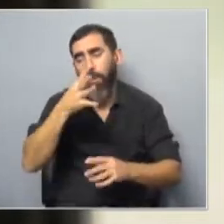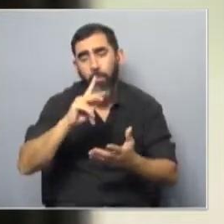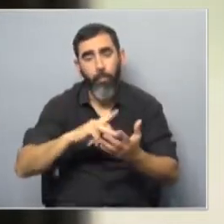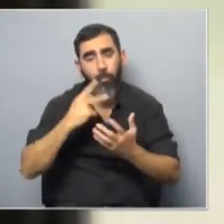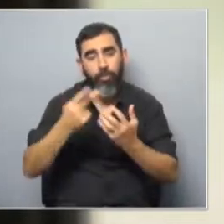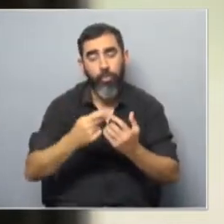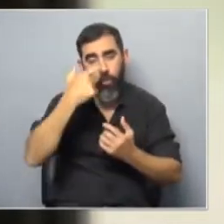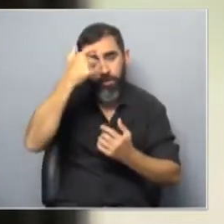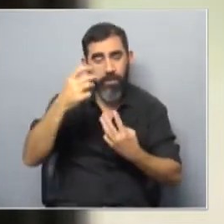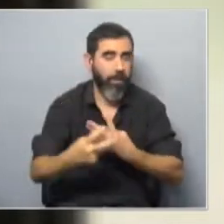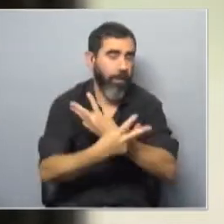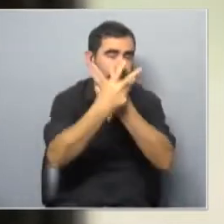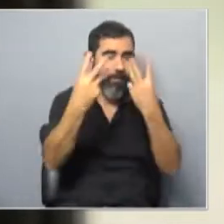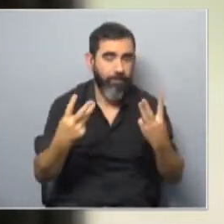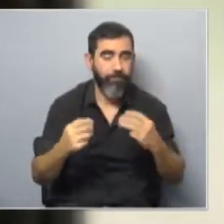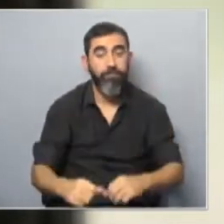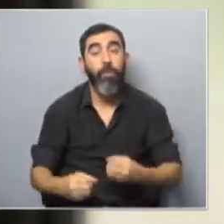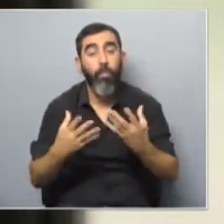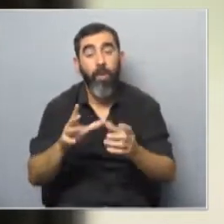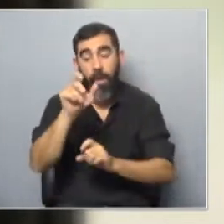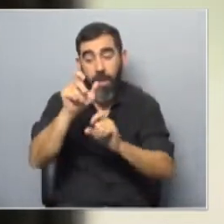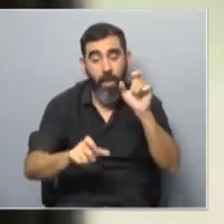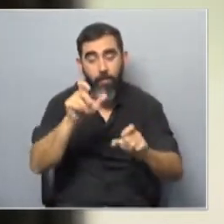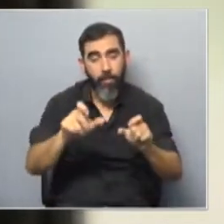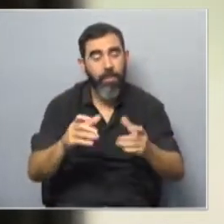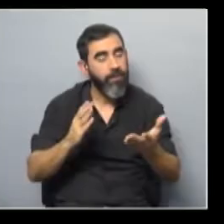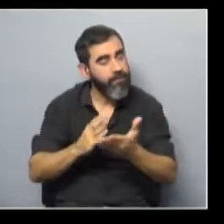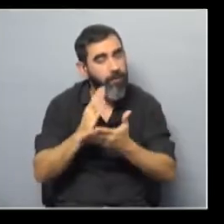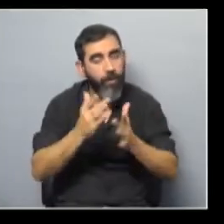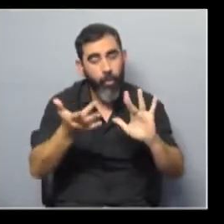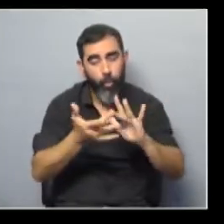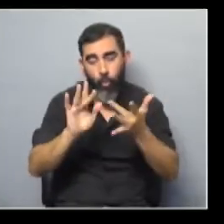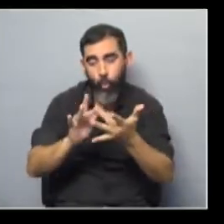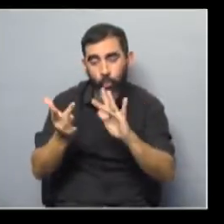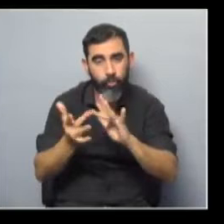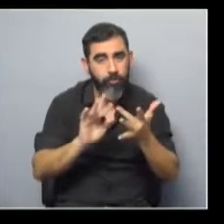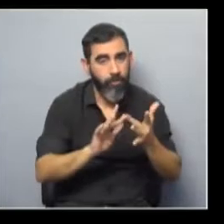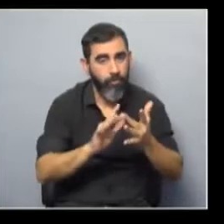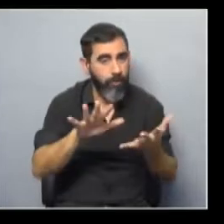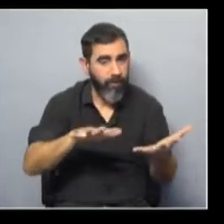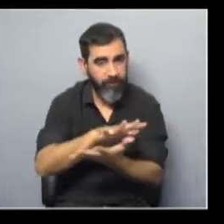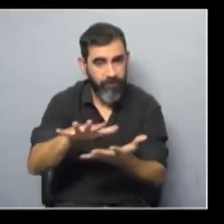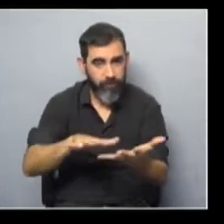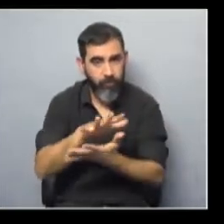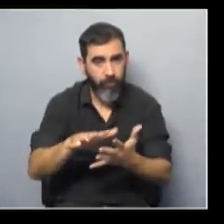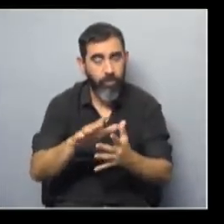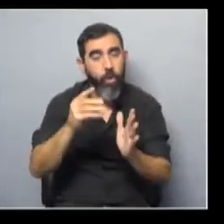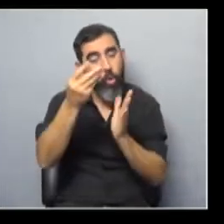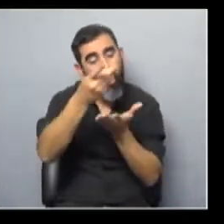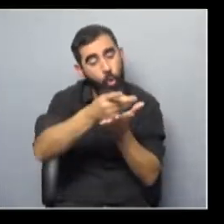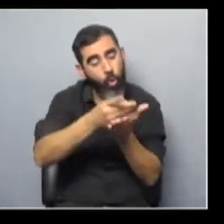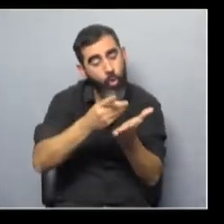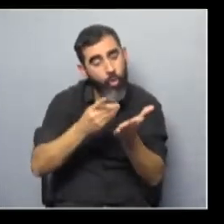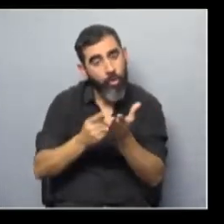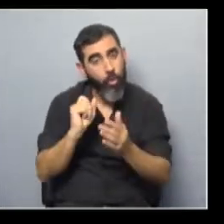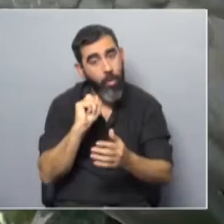de ciencia que tengamos, porque la ciudadanía está constantemente en contacto con lo que está sucediendo y los datos que ellos pueden aportar